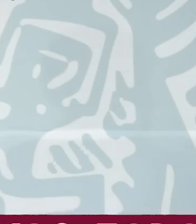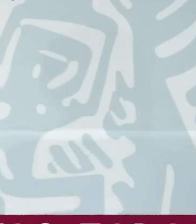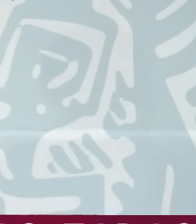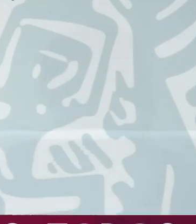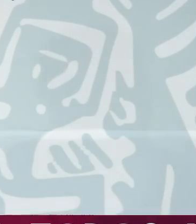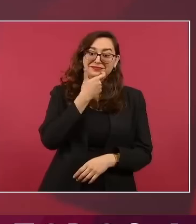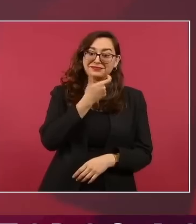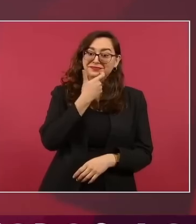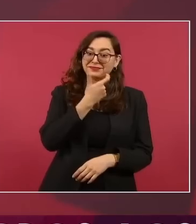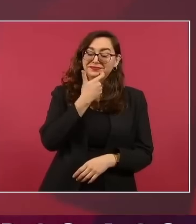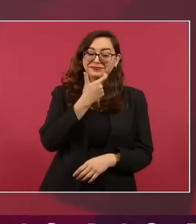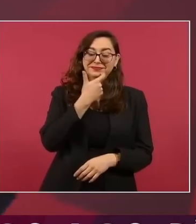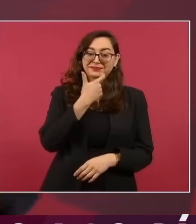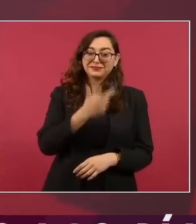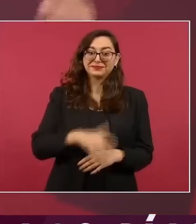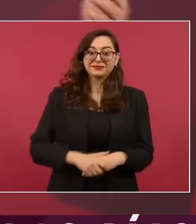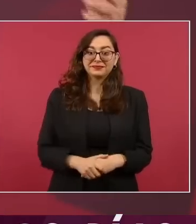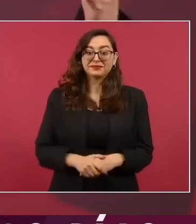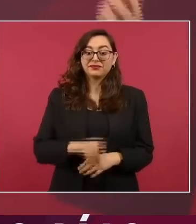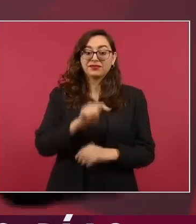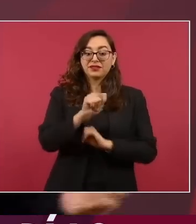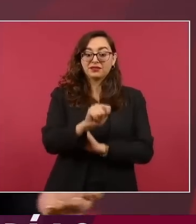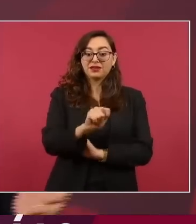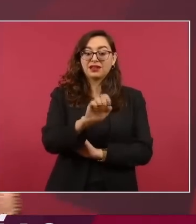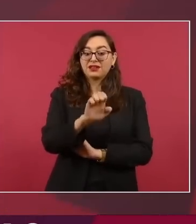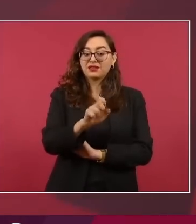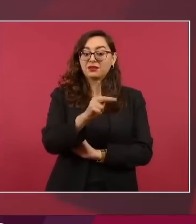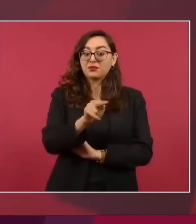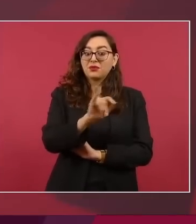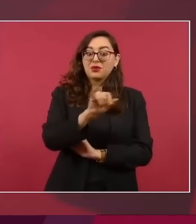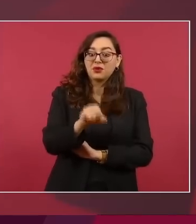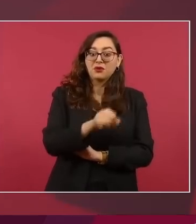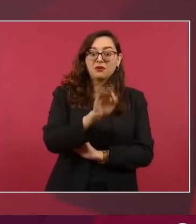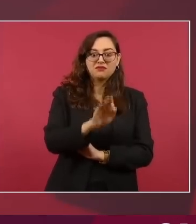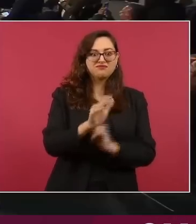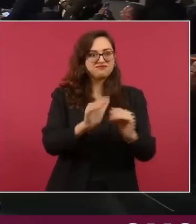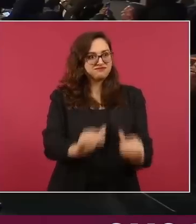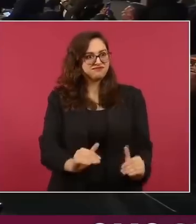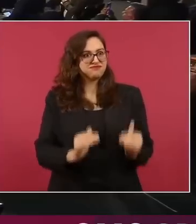¿no? Tribunal Electoral